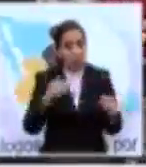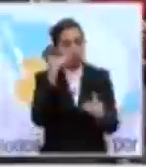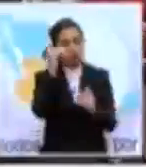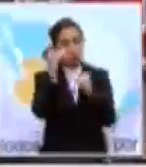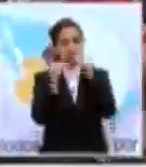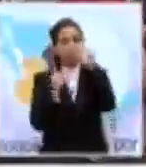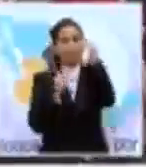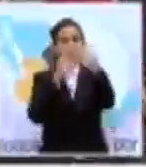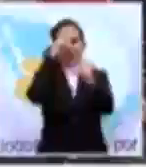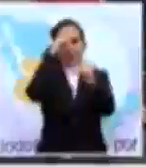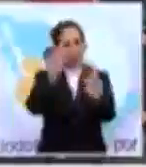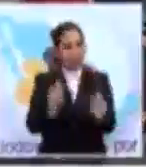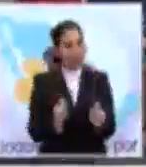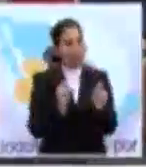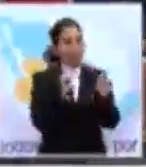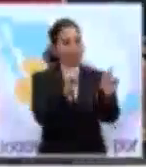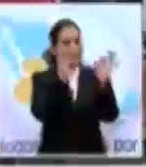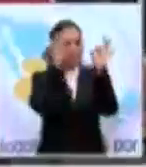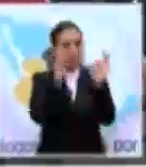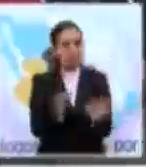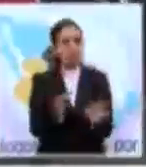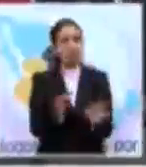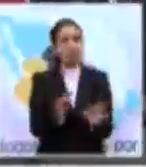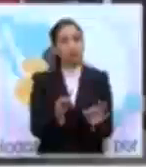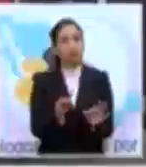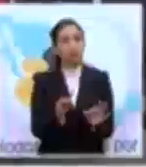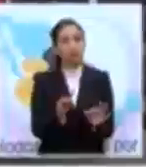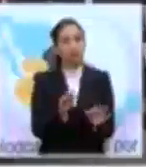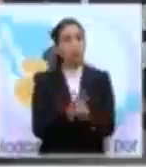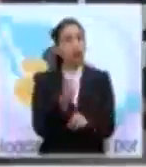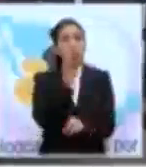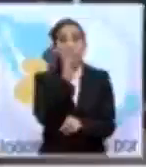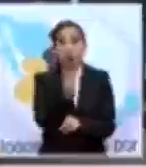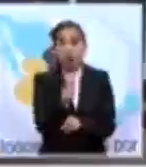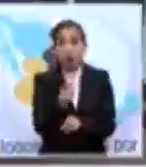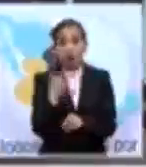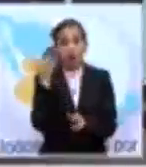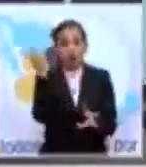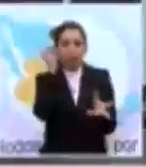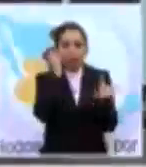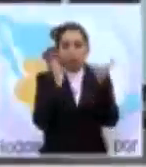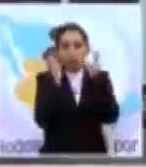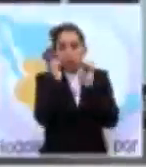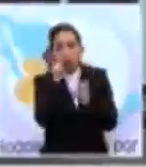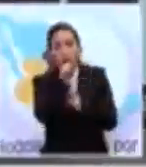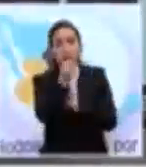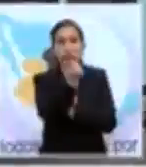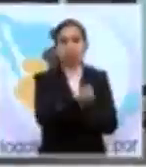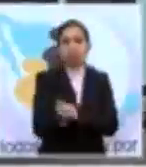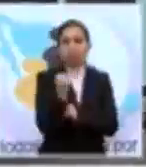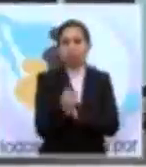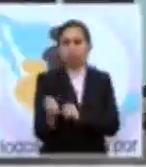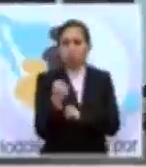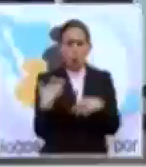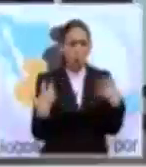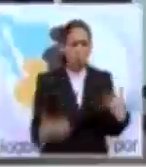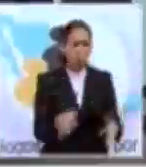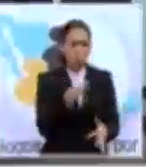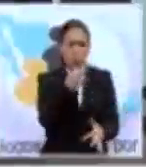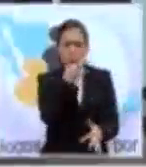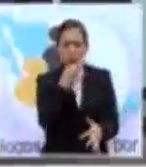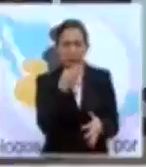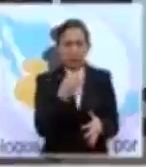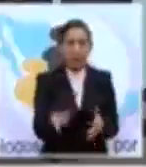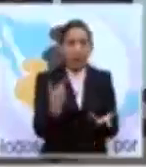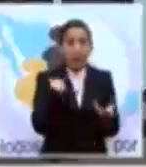crecimiento para nuestro país. Y qué mejor el día de hoy escuchar a expertos en materia de